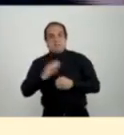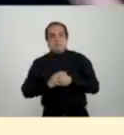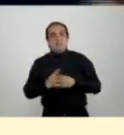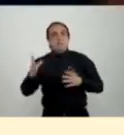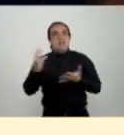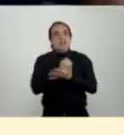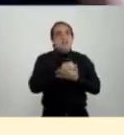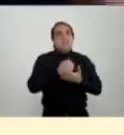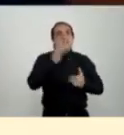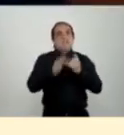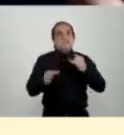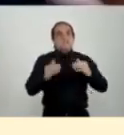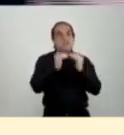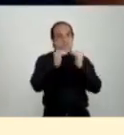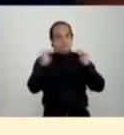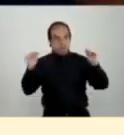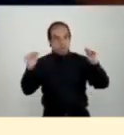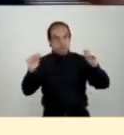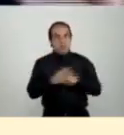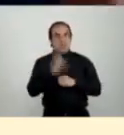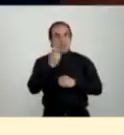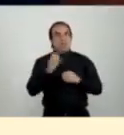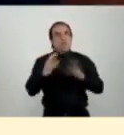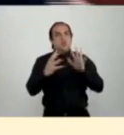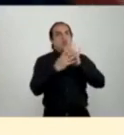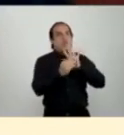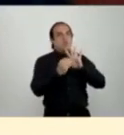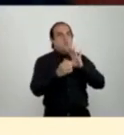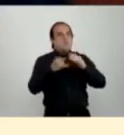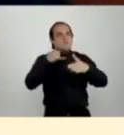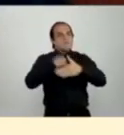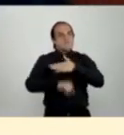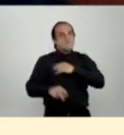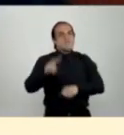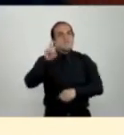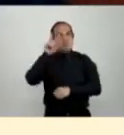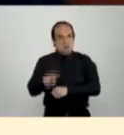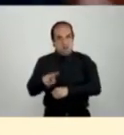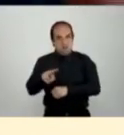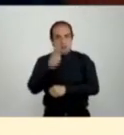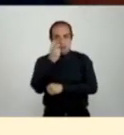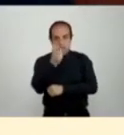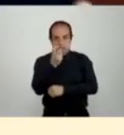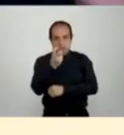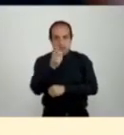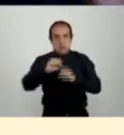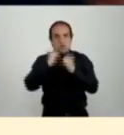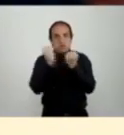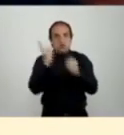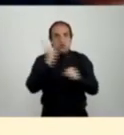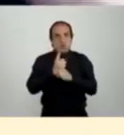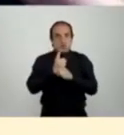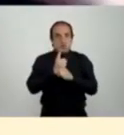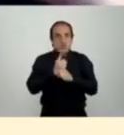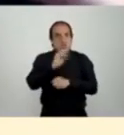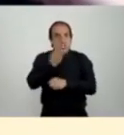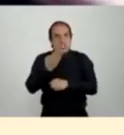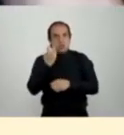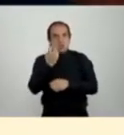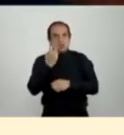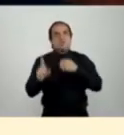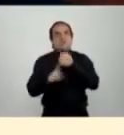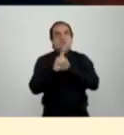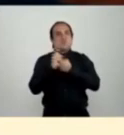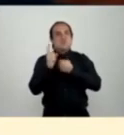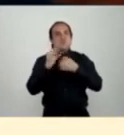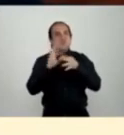que más bien es un retrato muy profundo y muy real de esa sociedad y de los problemas de una sociedad. Y